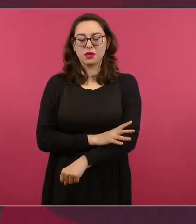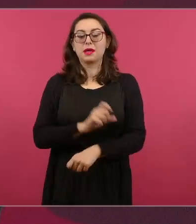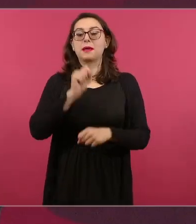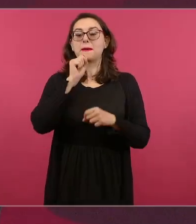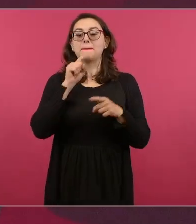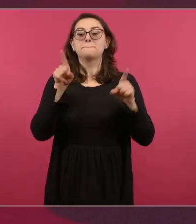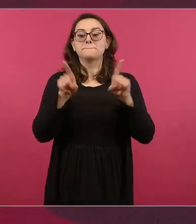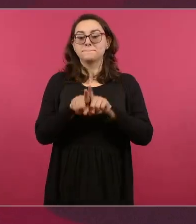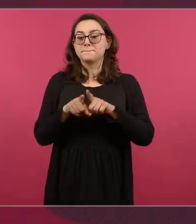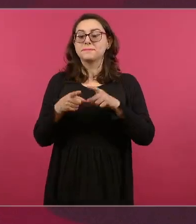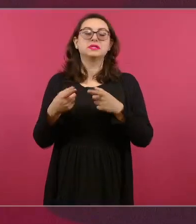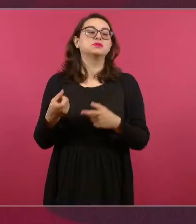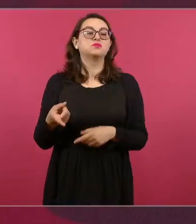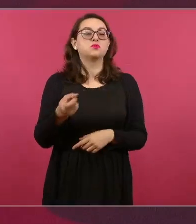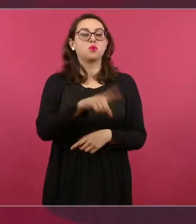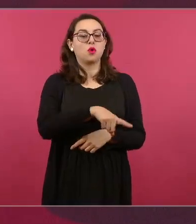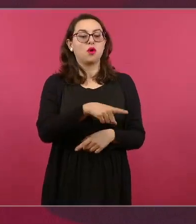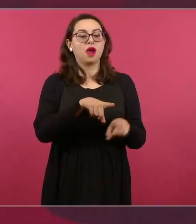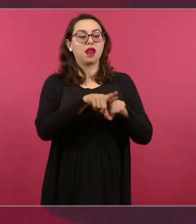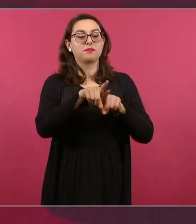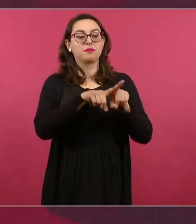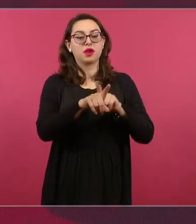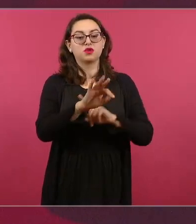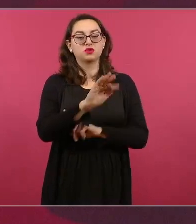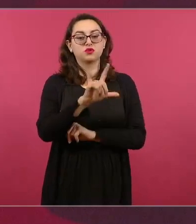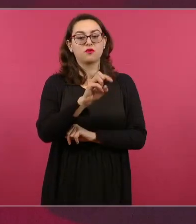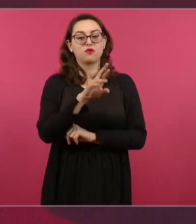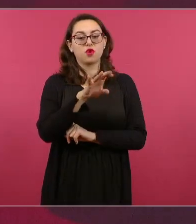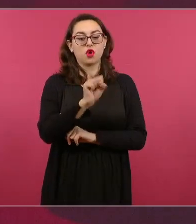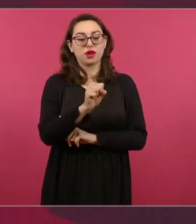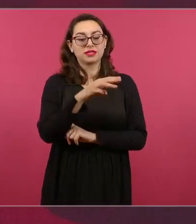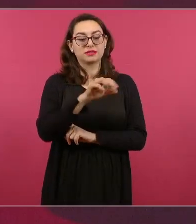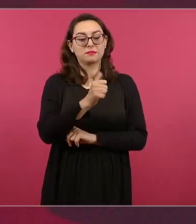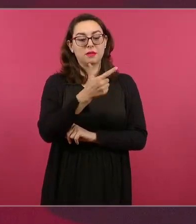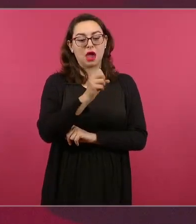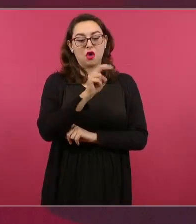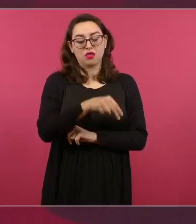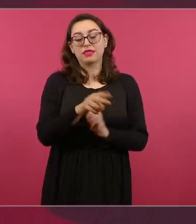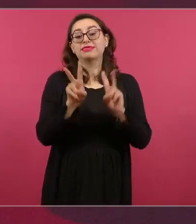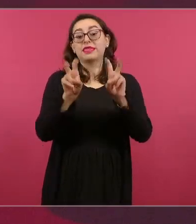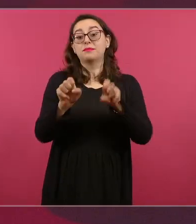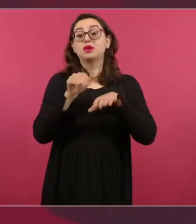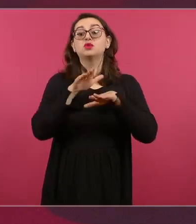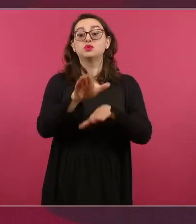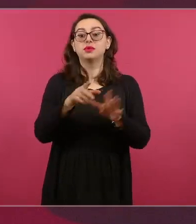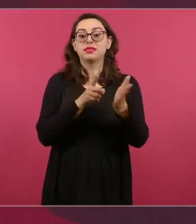Magón, algo que tiene que ver con los derechos humanos de ahora.